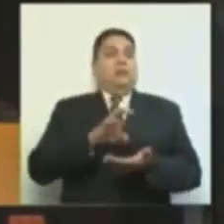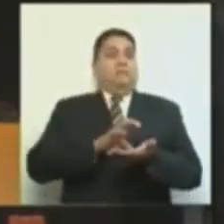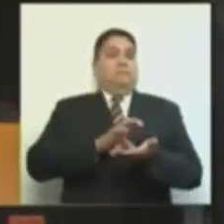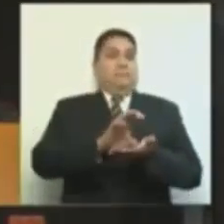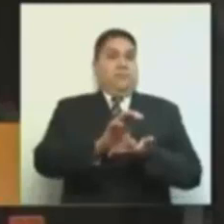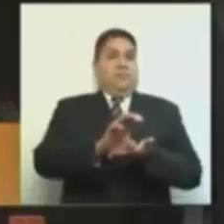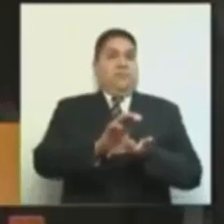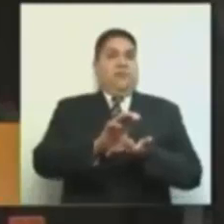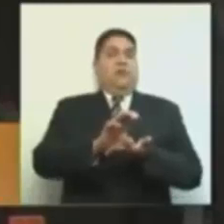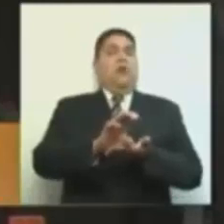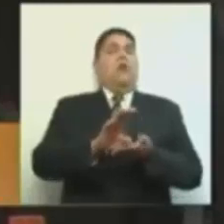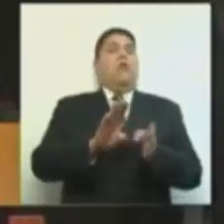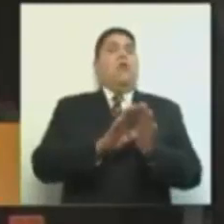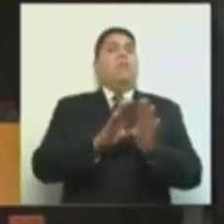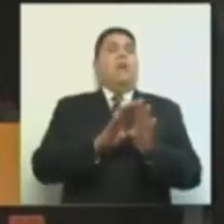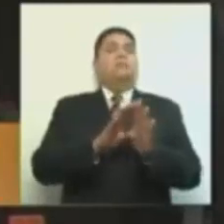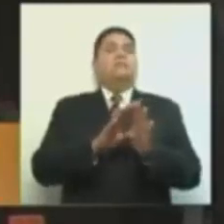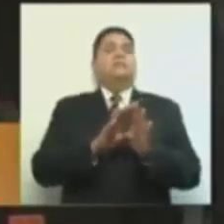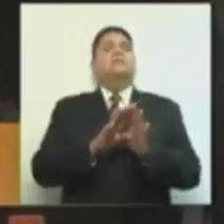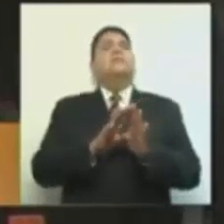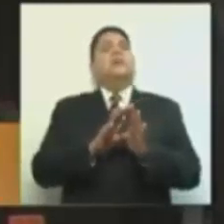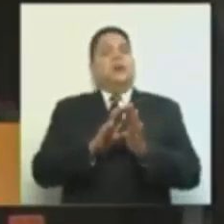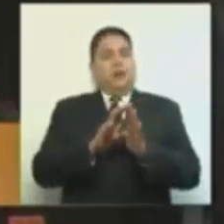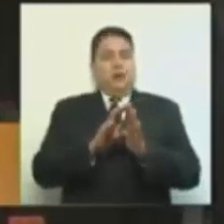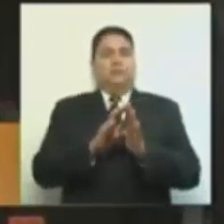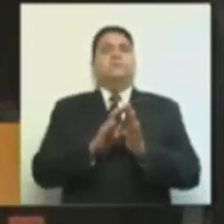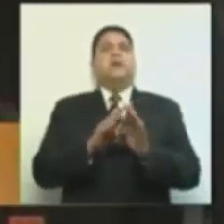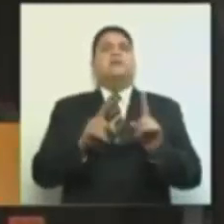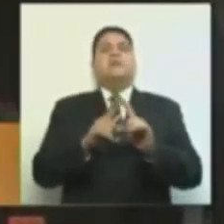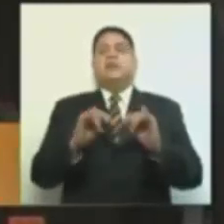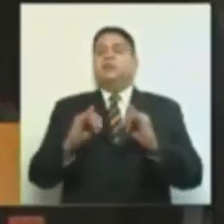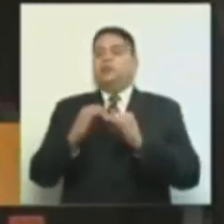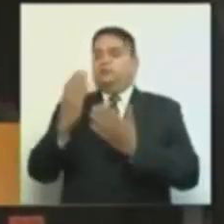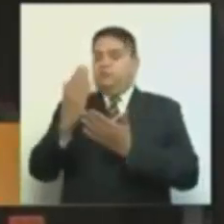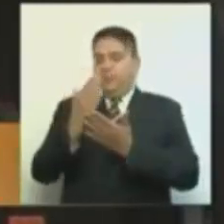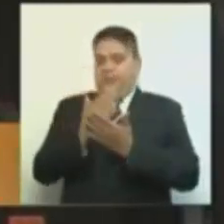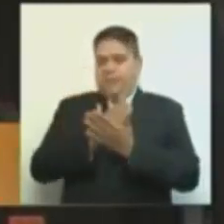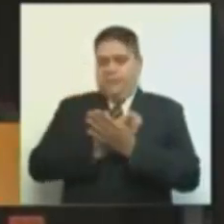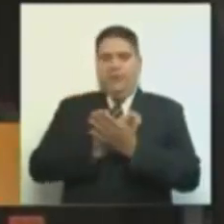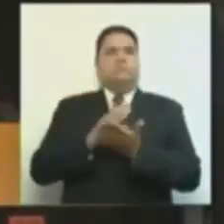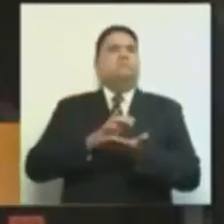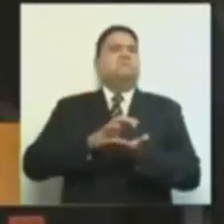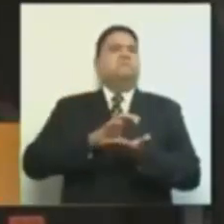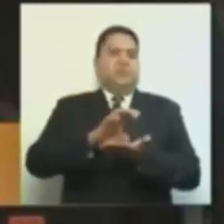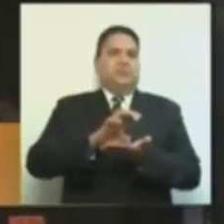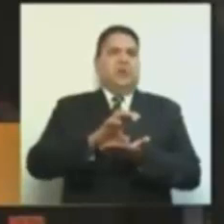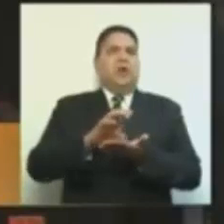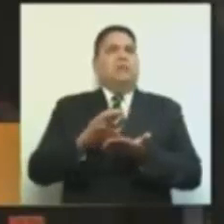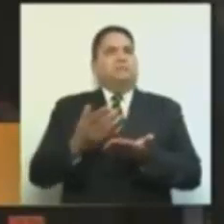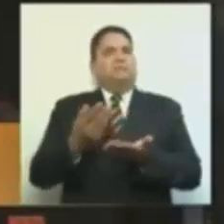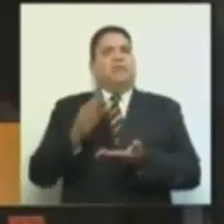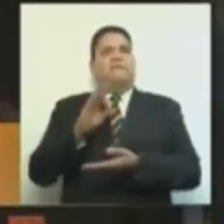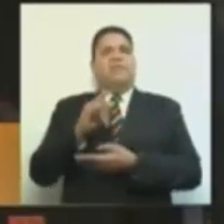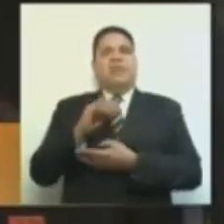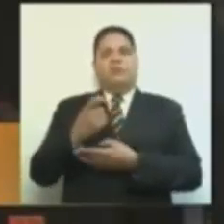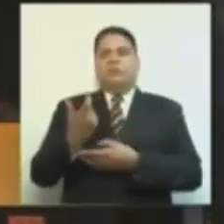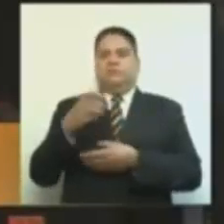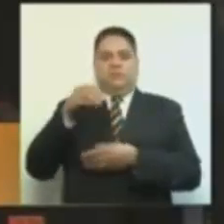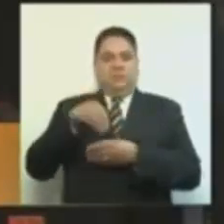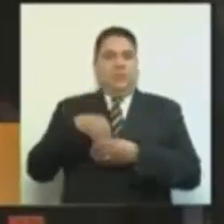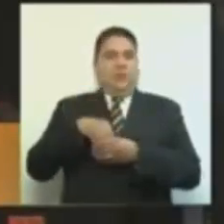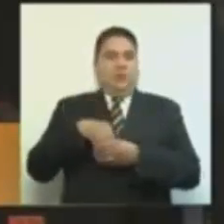se asignan conforme a mecanismos institucionales como los fideicomisos que